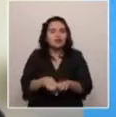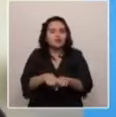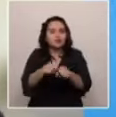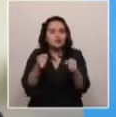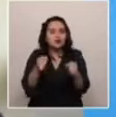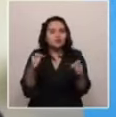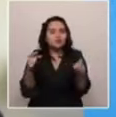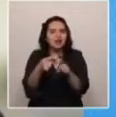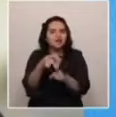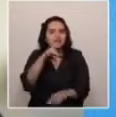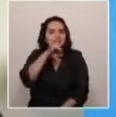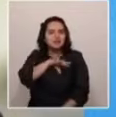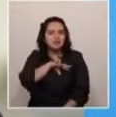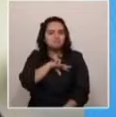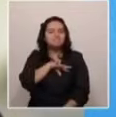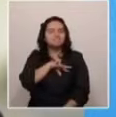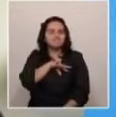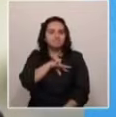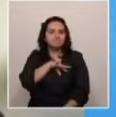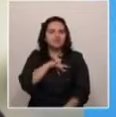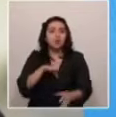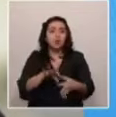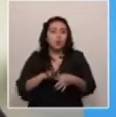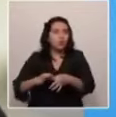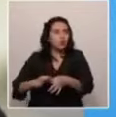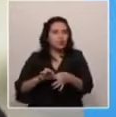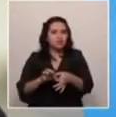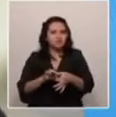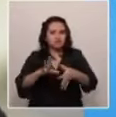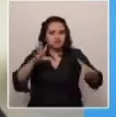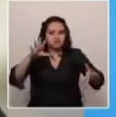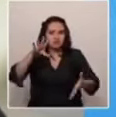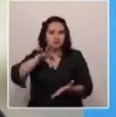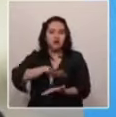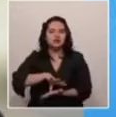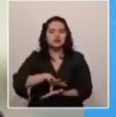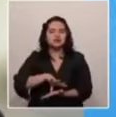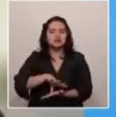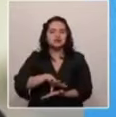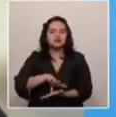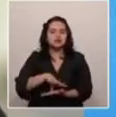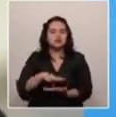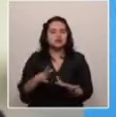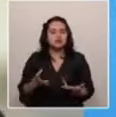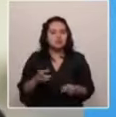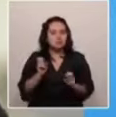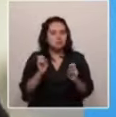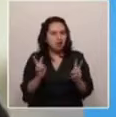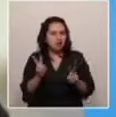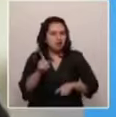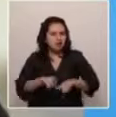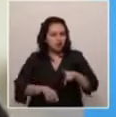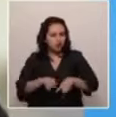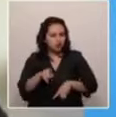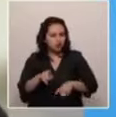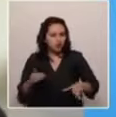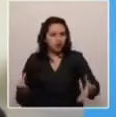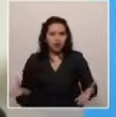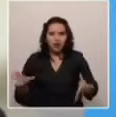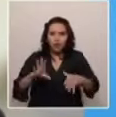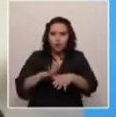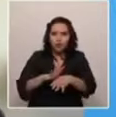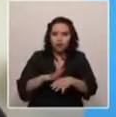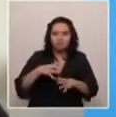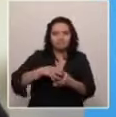concepto de Chile, quebrando la unidad total de nuestro país. Reencuentro, paz territorial, por favor.